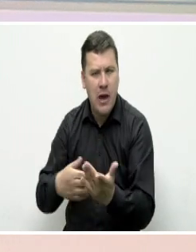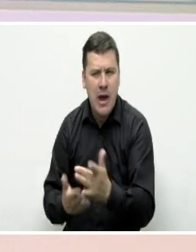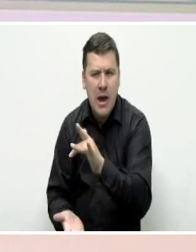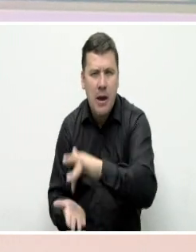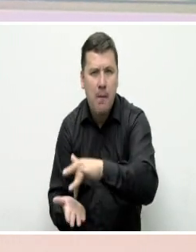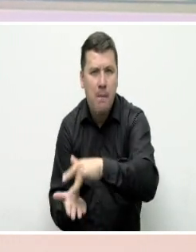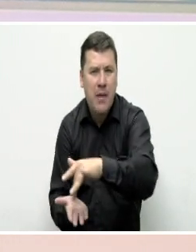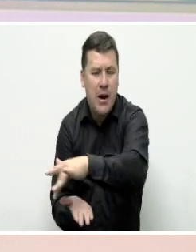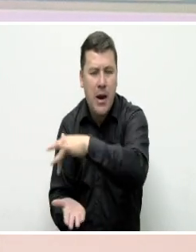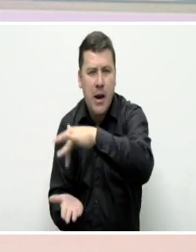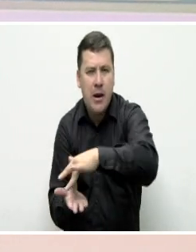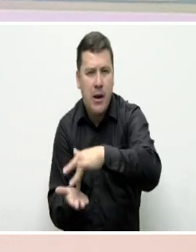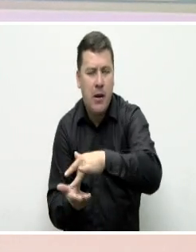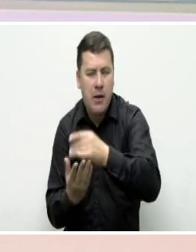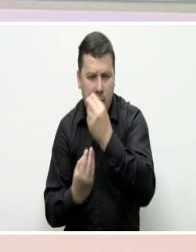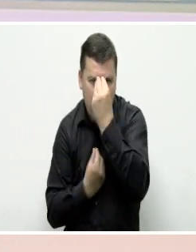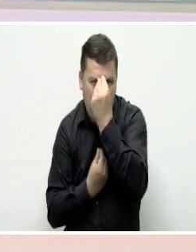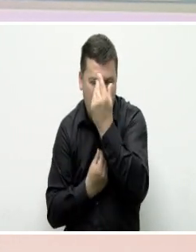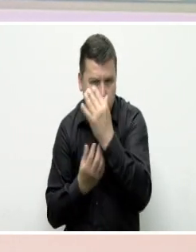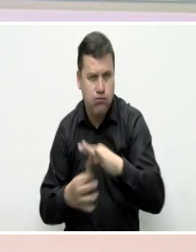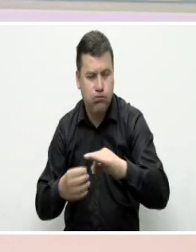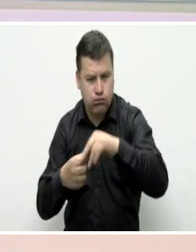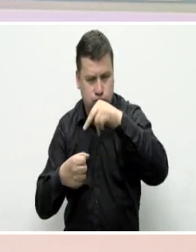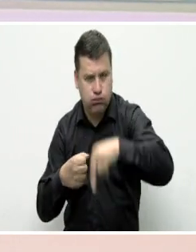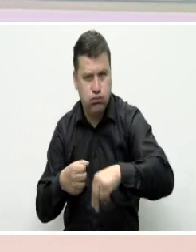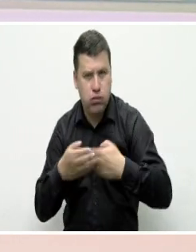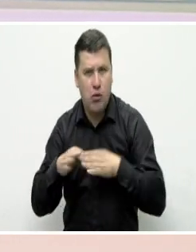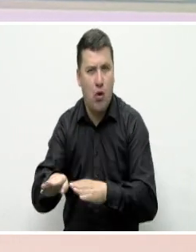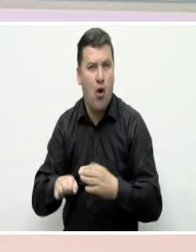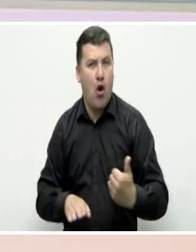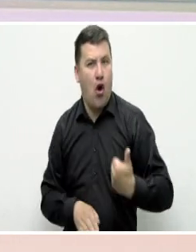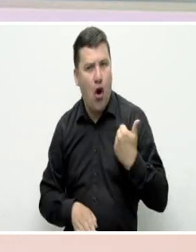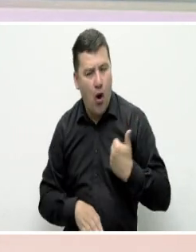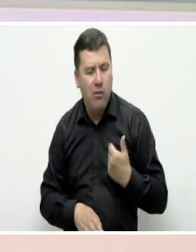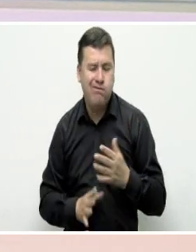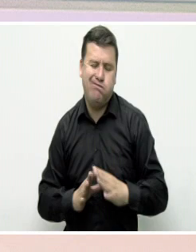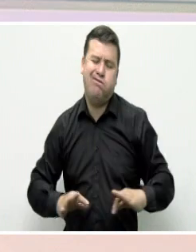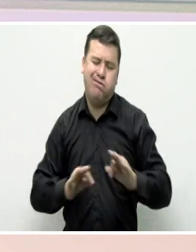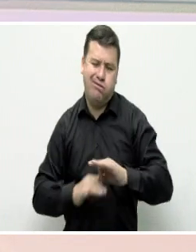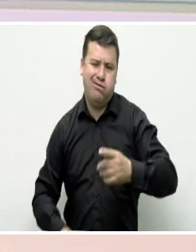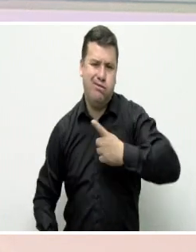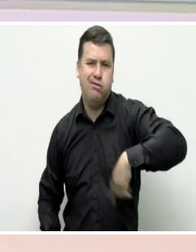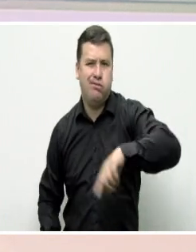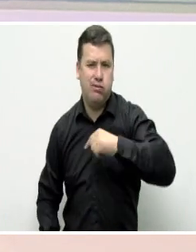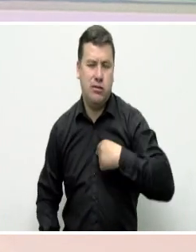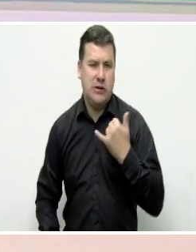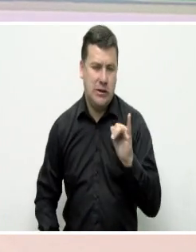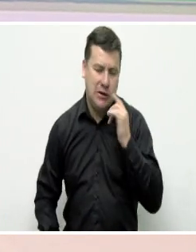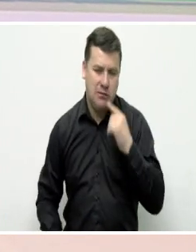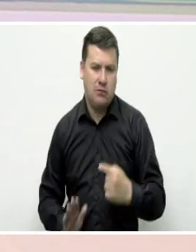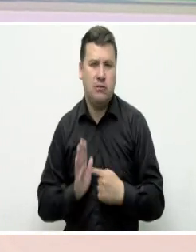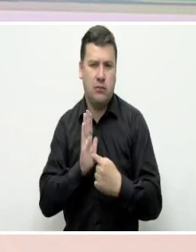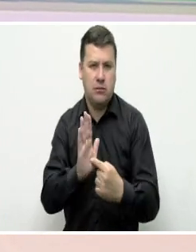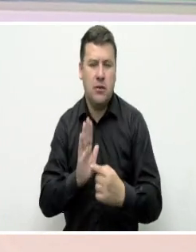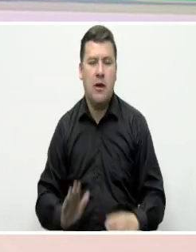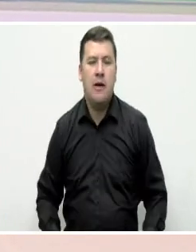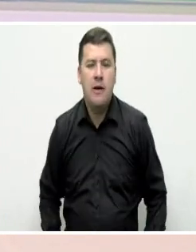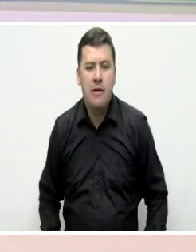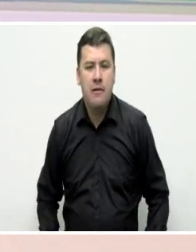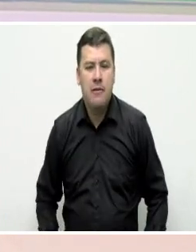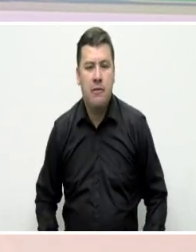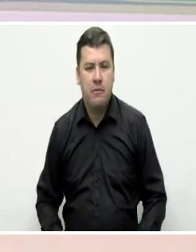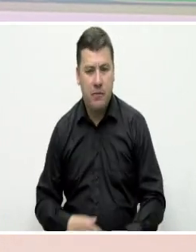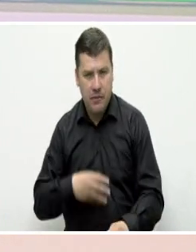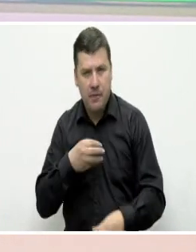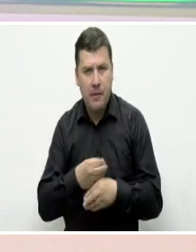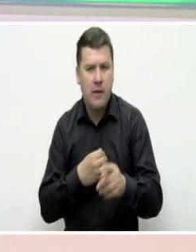la participación y los valores cívicos con los jóvenes. Para nosotros es muy importante y ya lo vamos a ver. Y